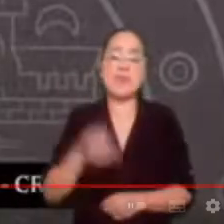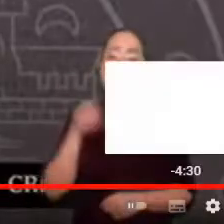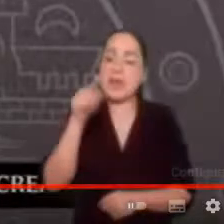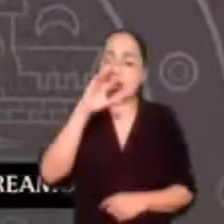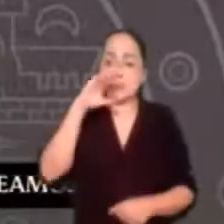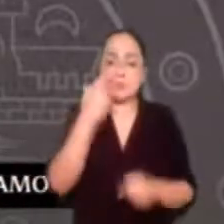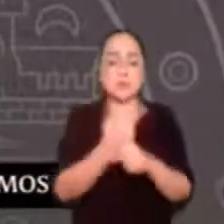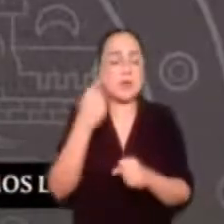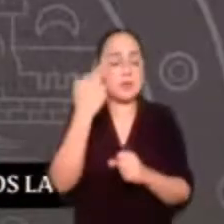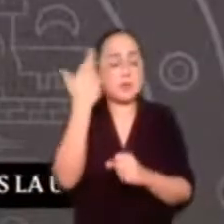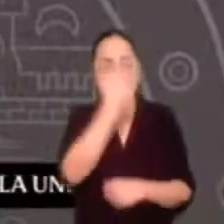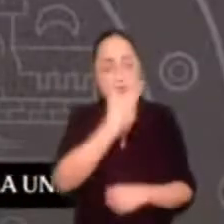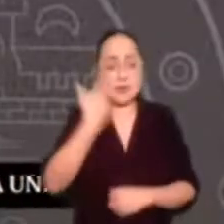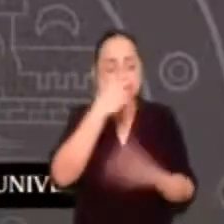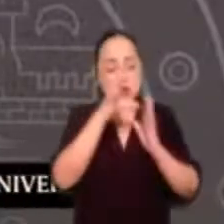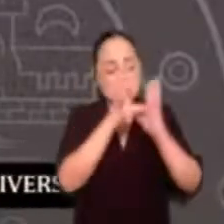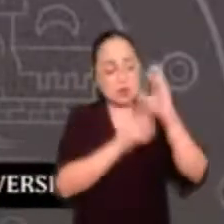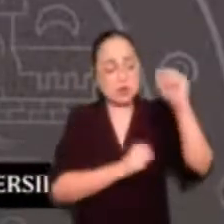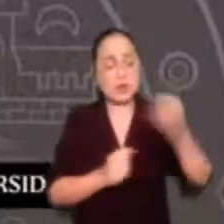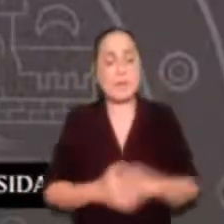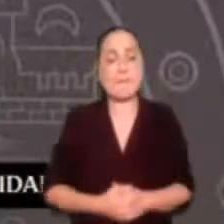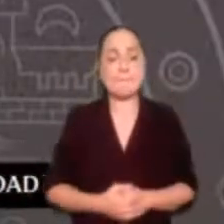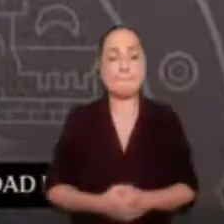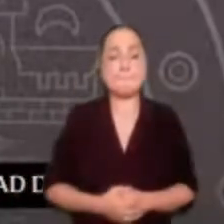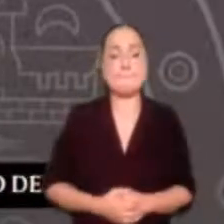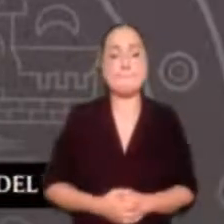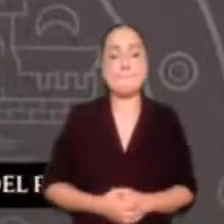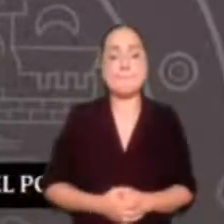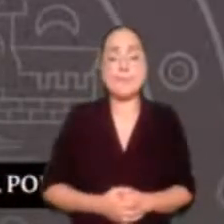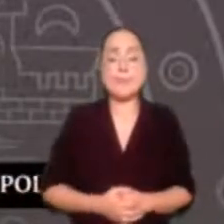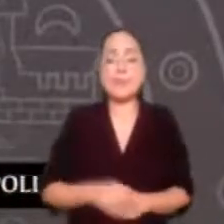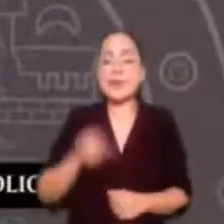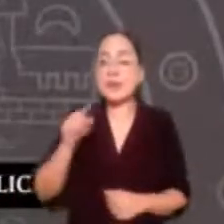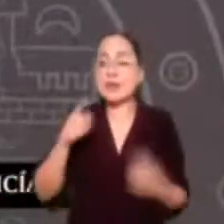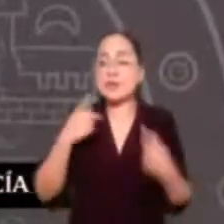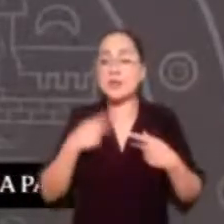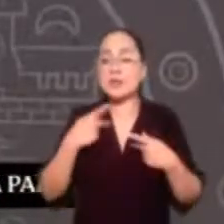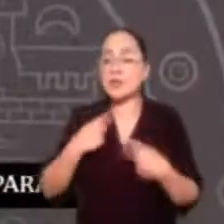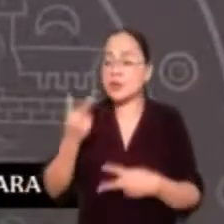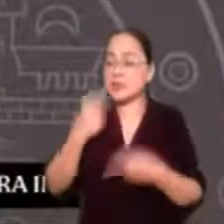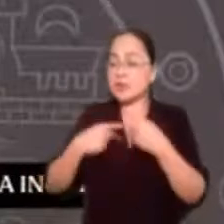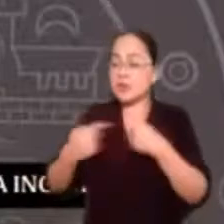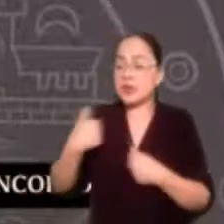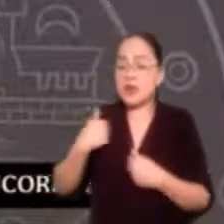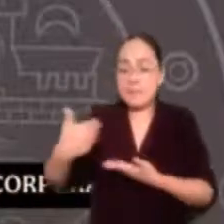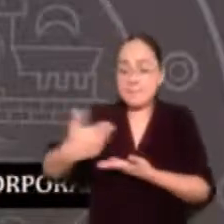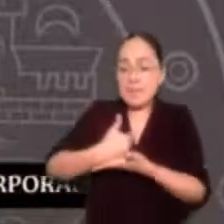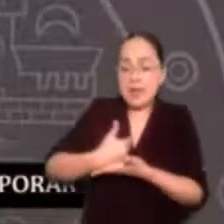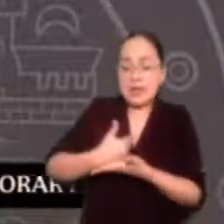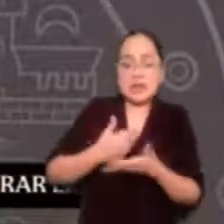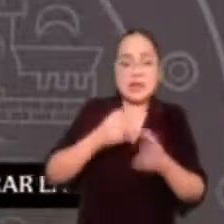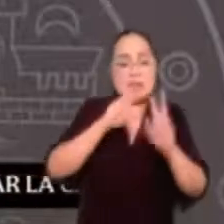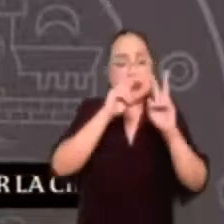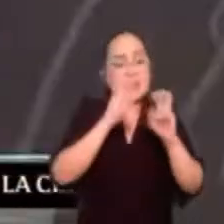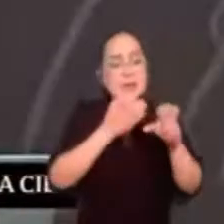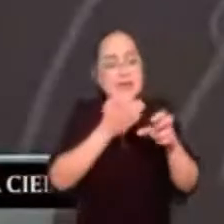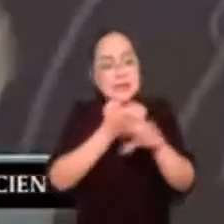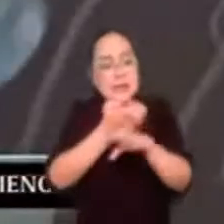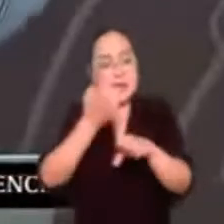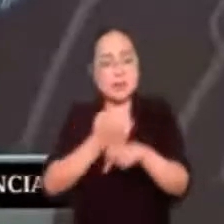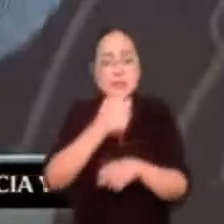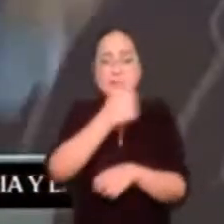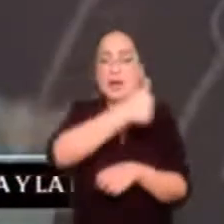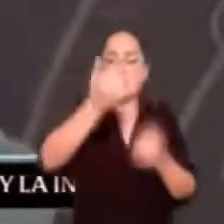Porque cuando estuvieron conmigo, la persona me dijo, ¿pero por qué la Corte se mete con los estados que hagan lo que...? No, es que en